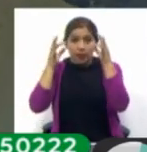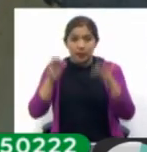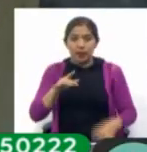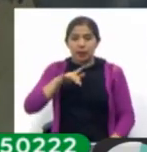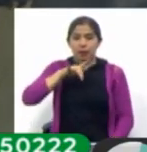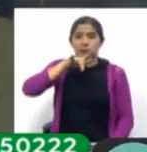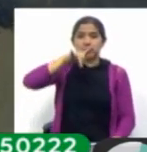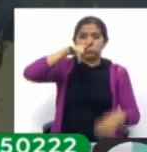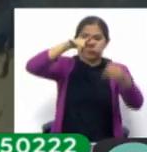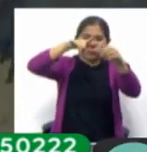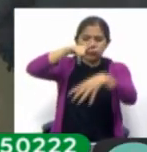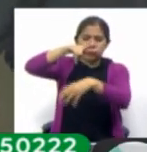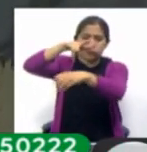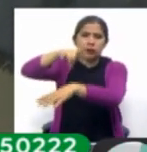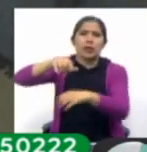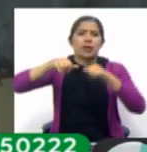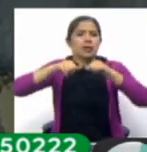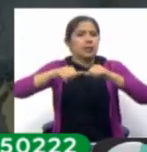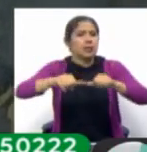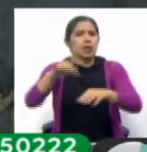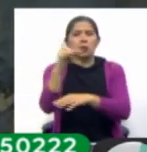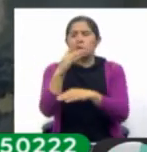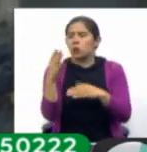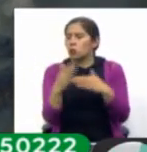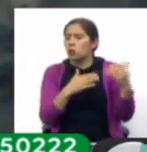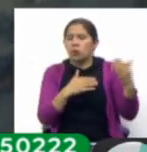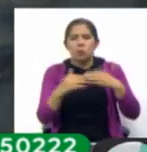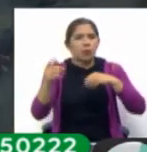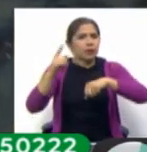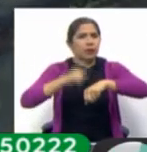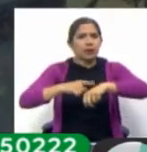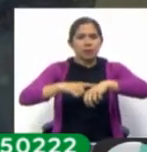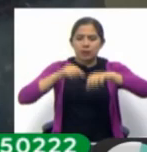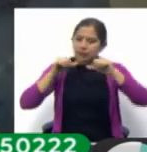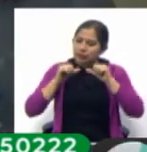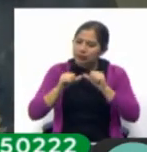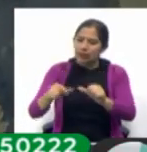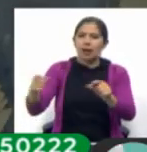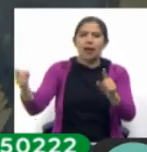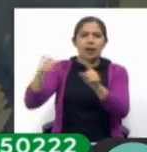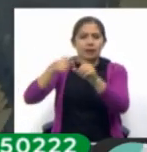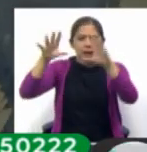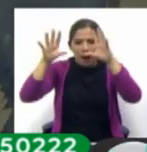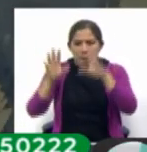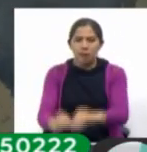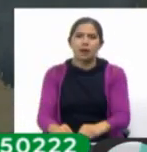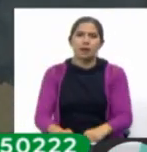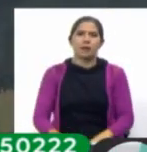bombero permanecerá en el país el tiempo que se requiera para apagar el incendio.